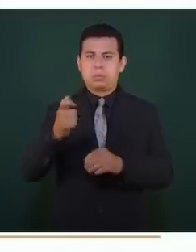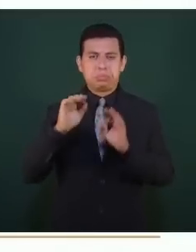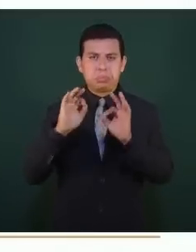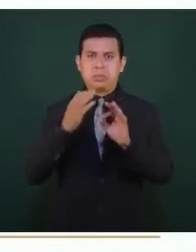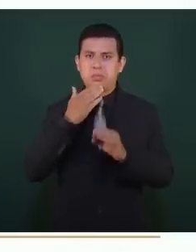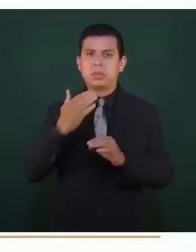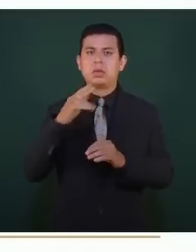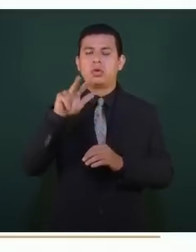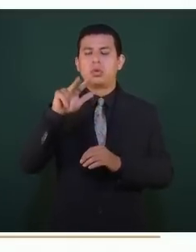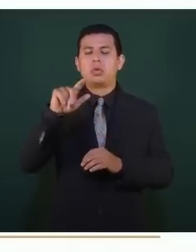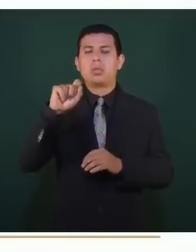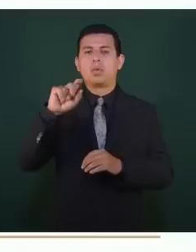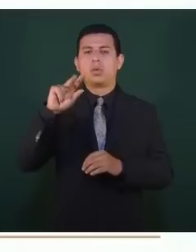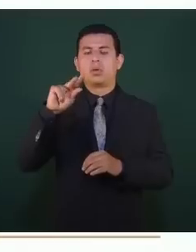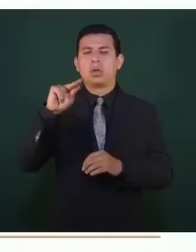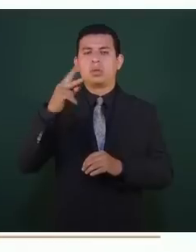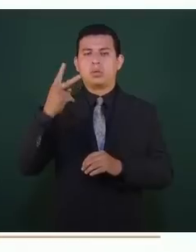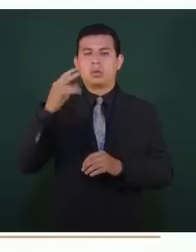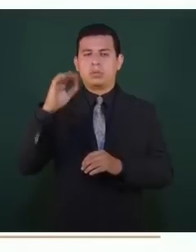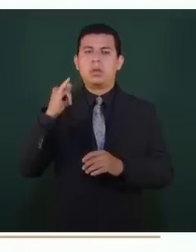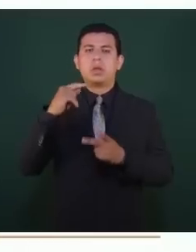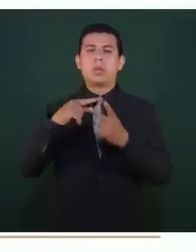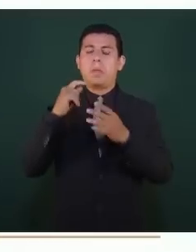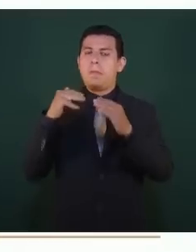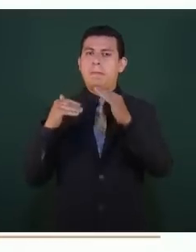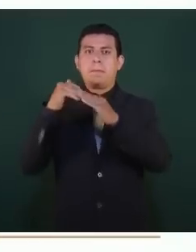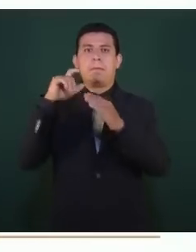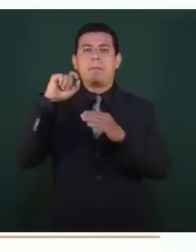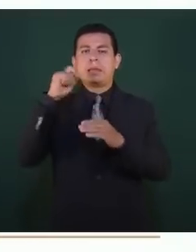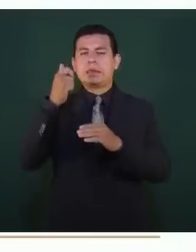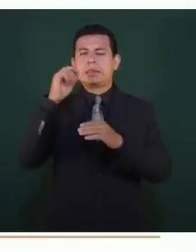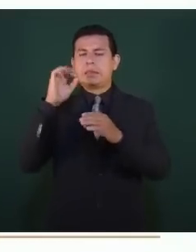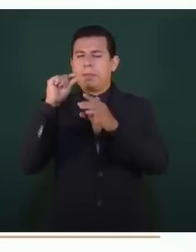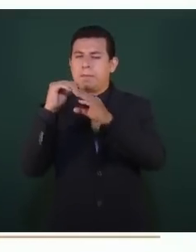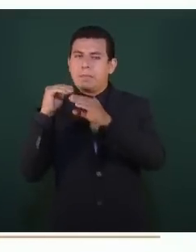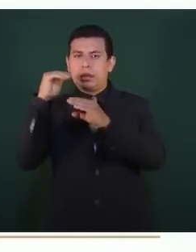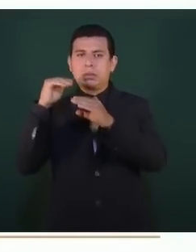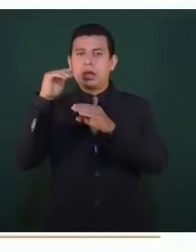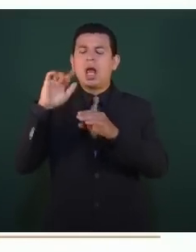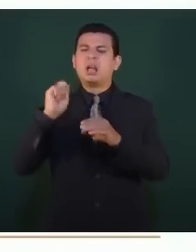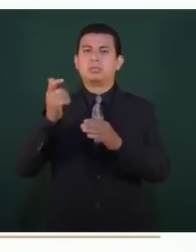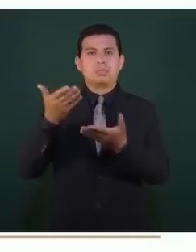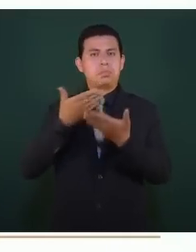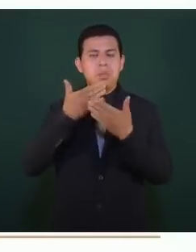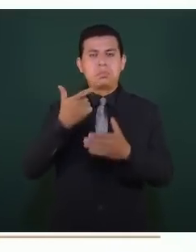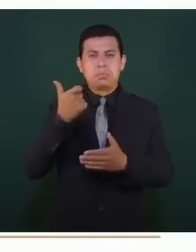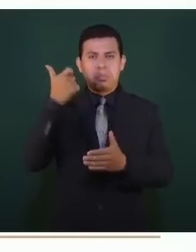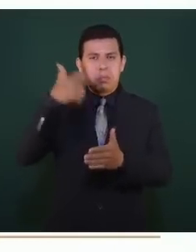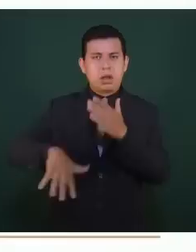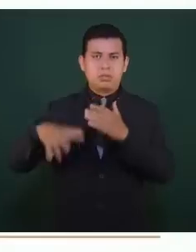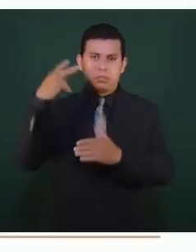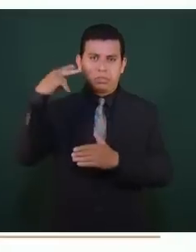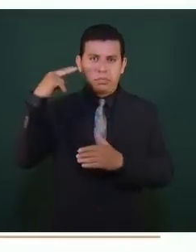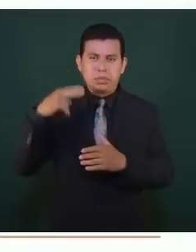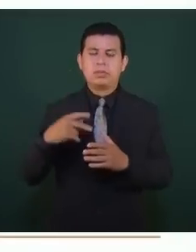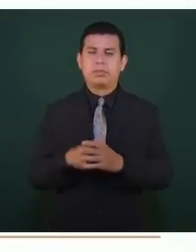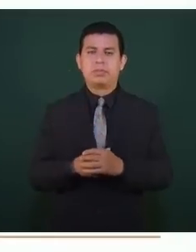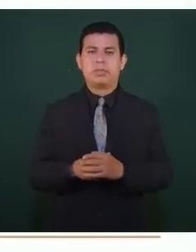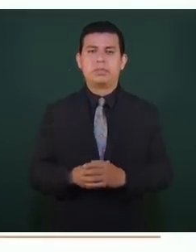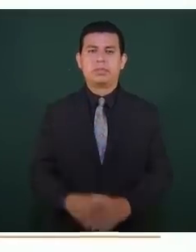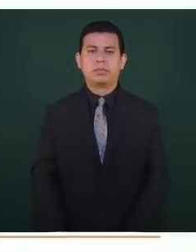18 pesos con 82 centavos por litro y un margen de 26 centavos, fue la opción más económica. Arco para la